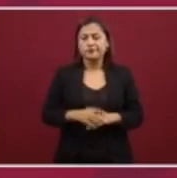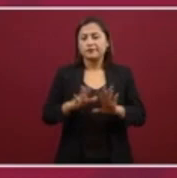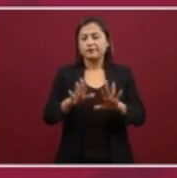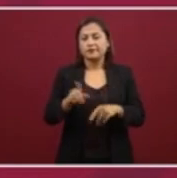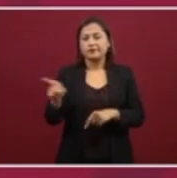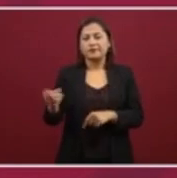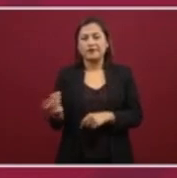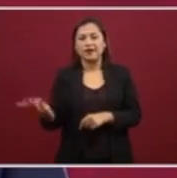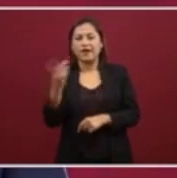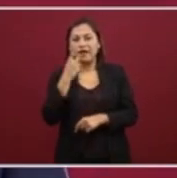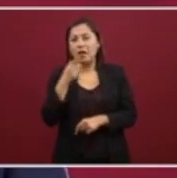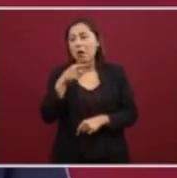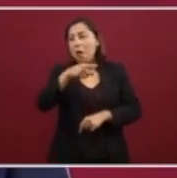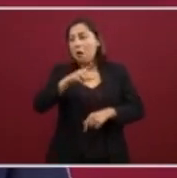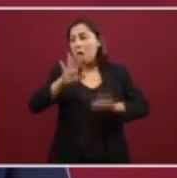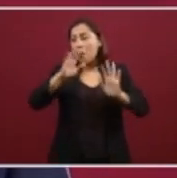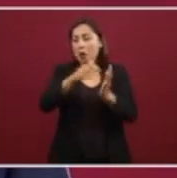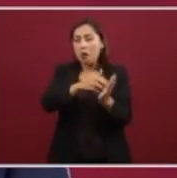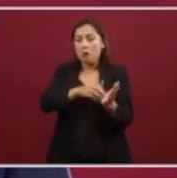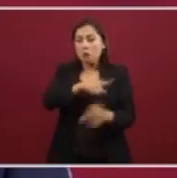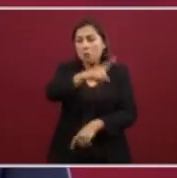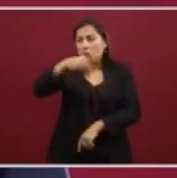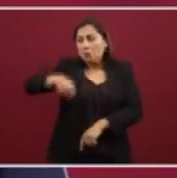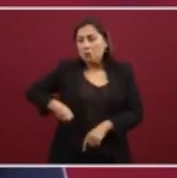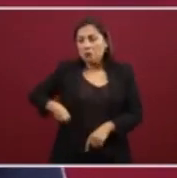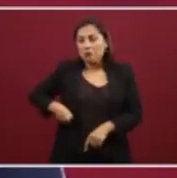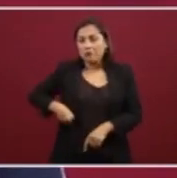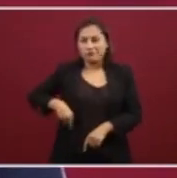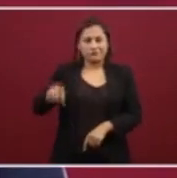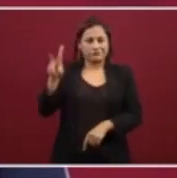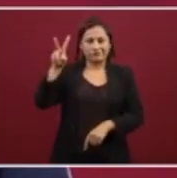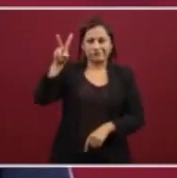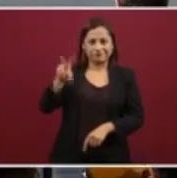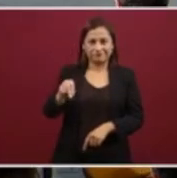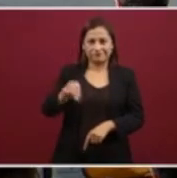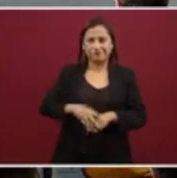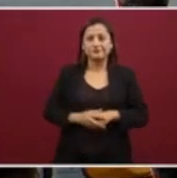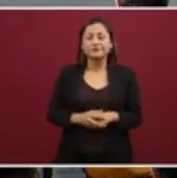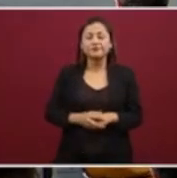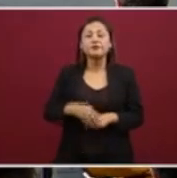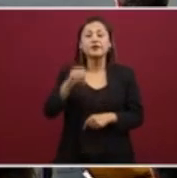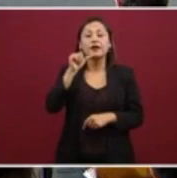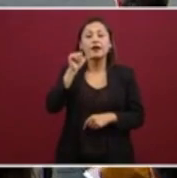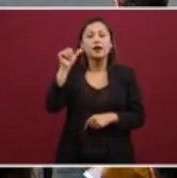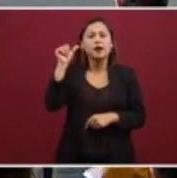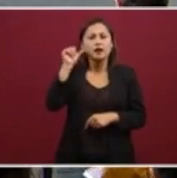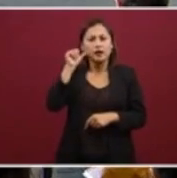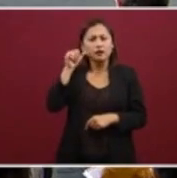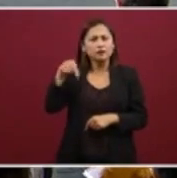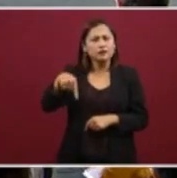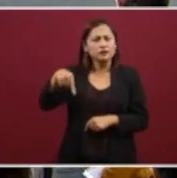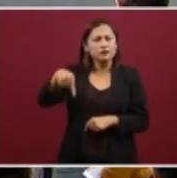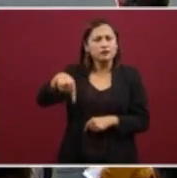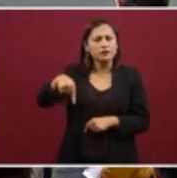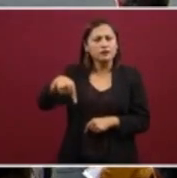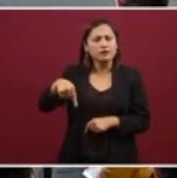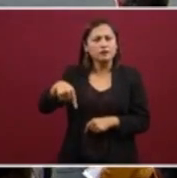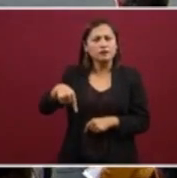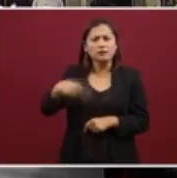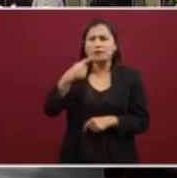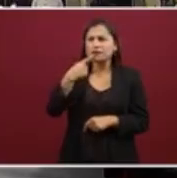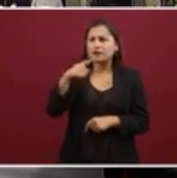austeridad. Aquí ayer se denunció, creo que el